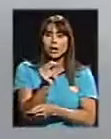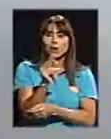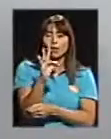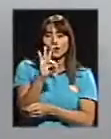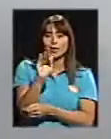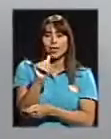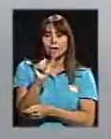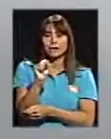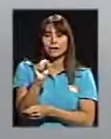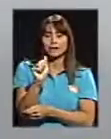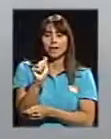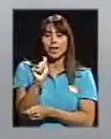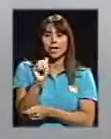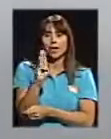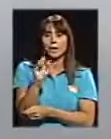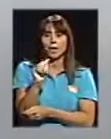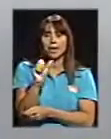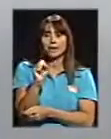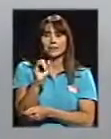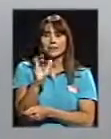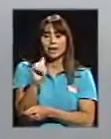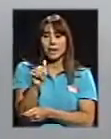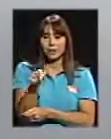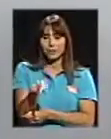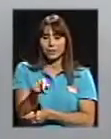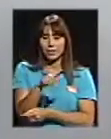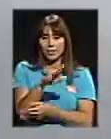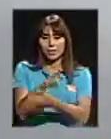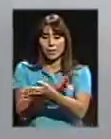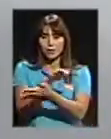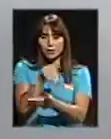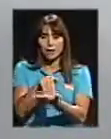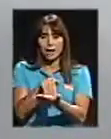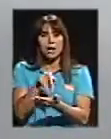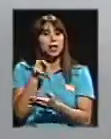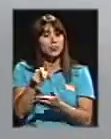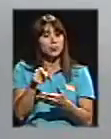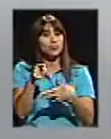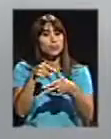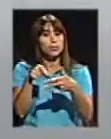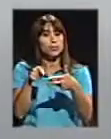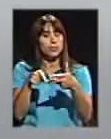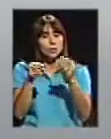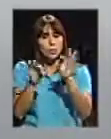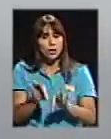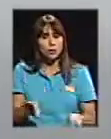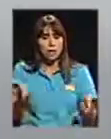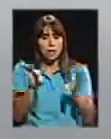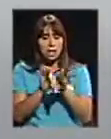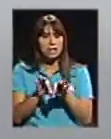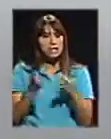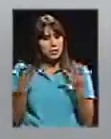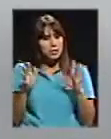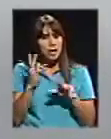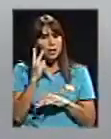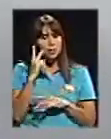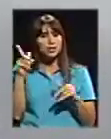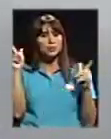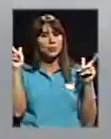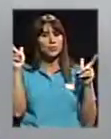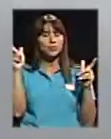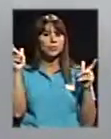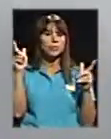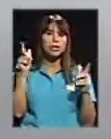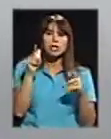han tenido un impacto importante y hemos visto ya, de hecho, una reducción desde el 11% que estuvo